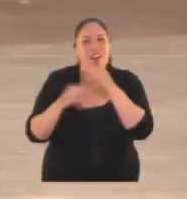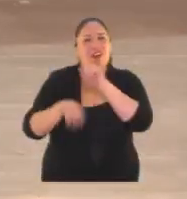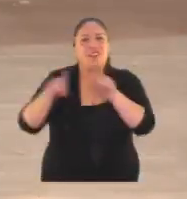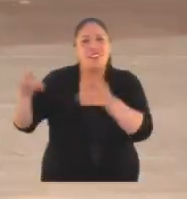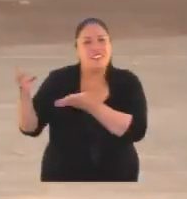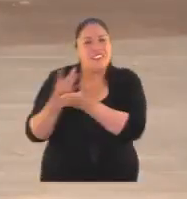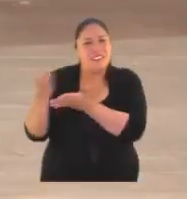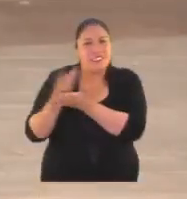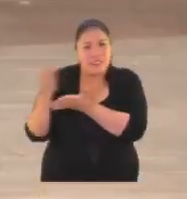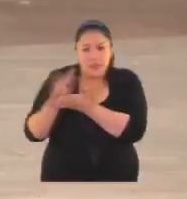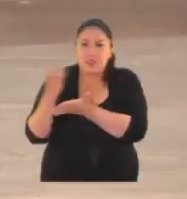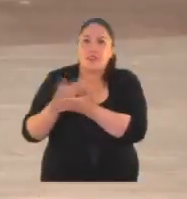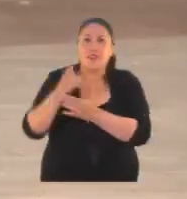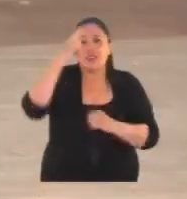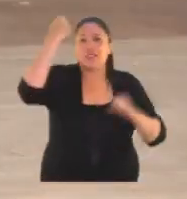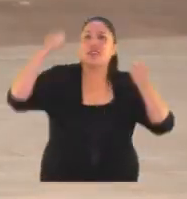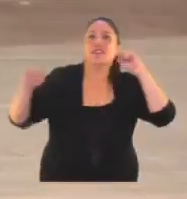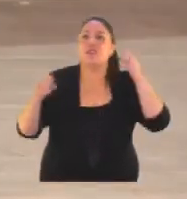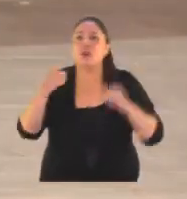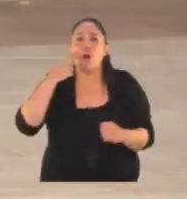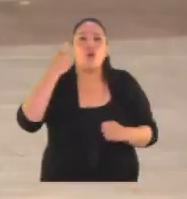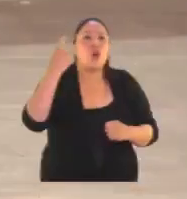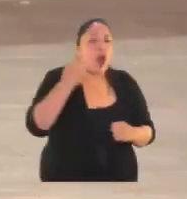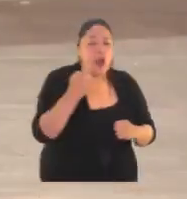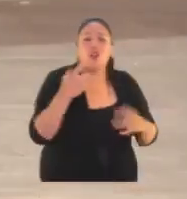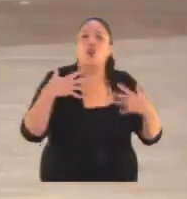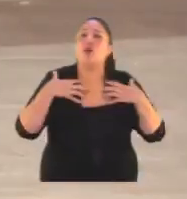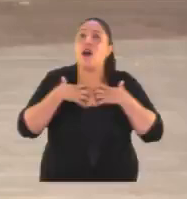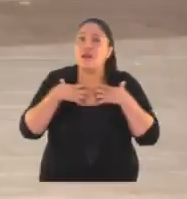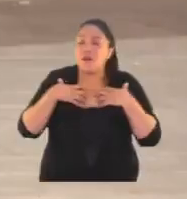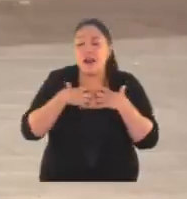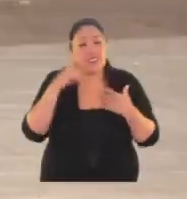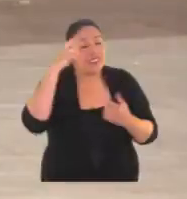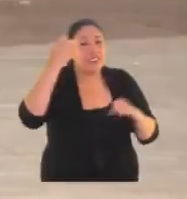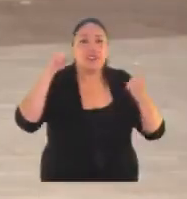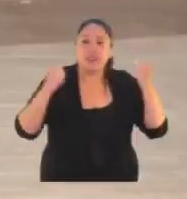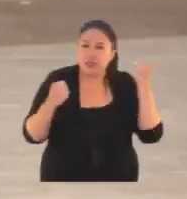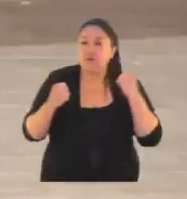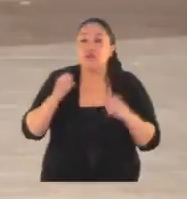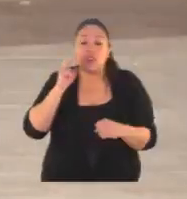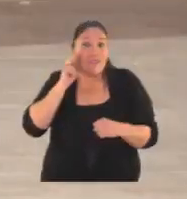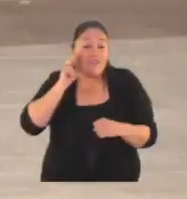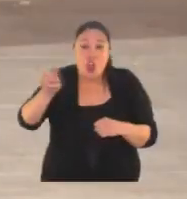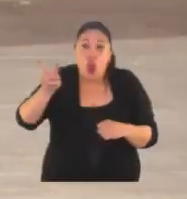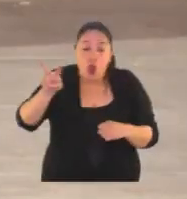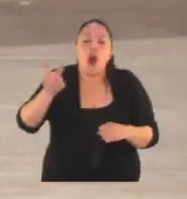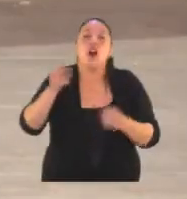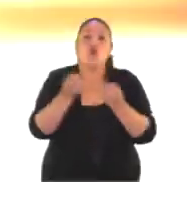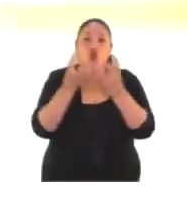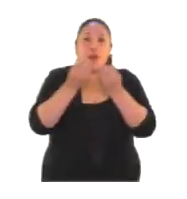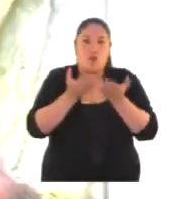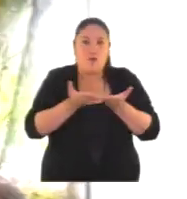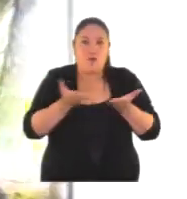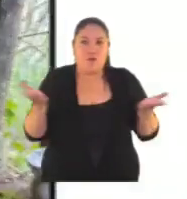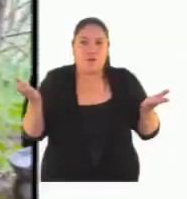desesperadas buscando sus mascotas. Así que si usted ha visto alguna de ellas, por favor, comuníquese con los teléfonos que vamos a dejar en